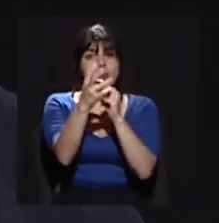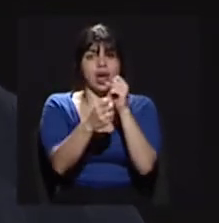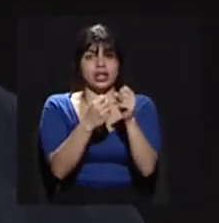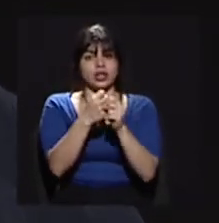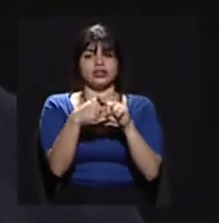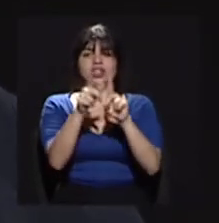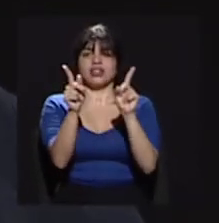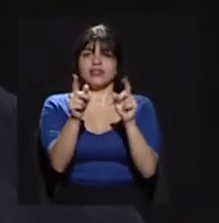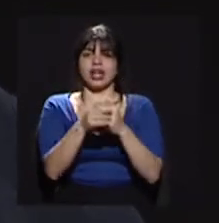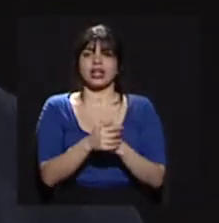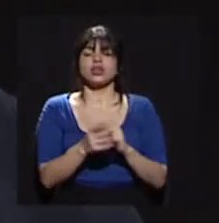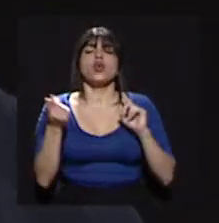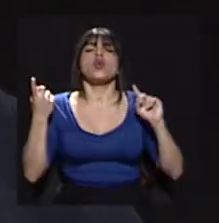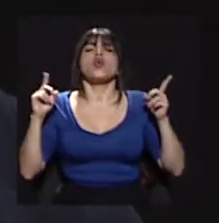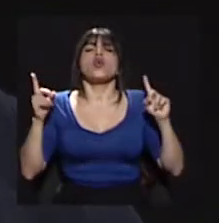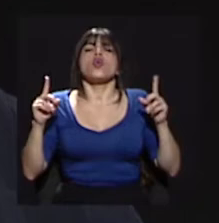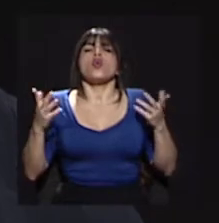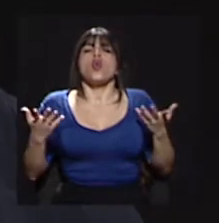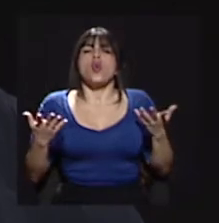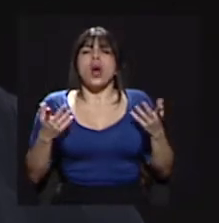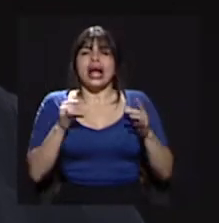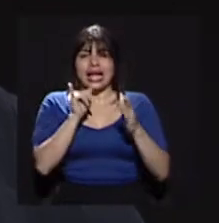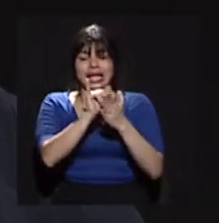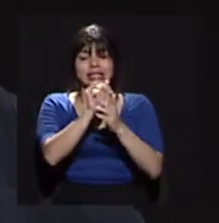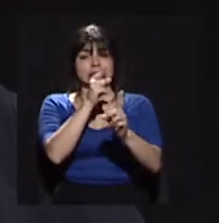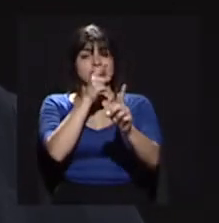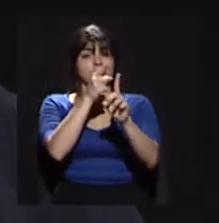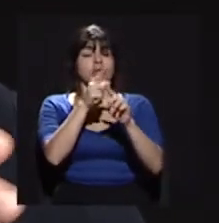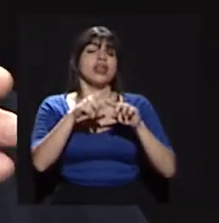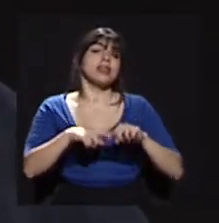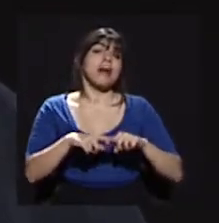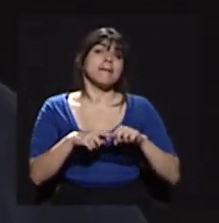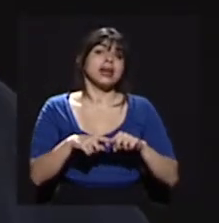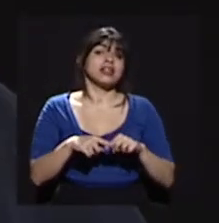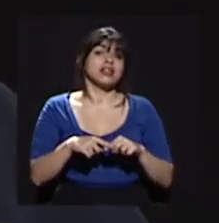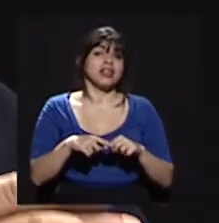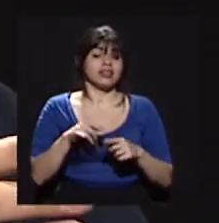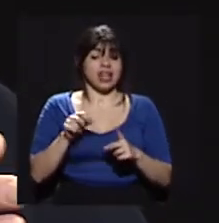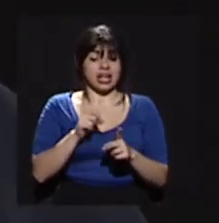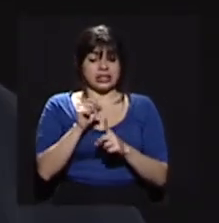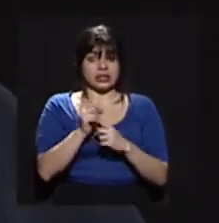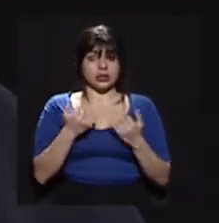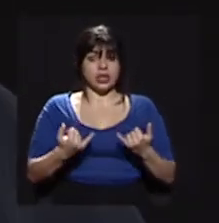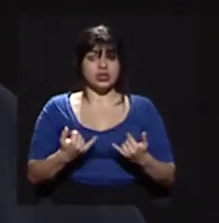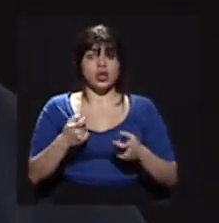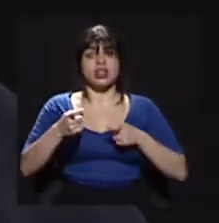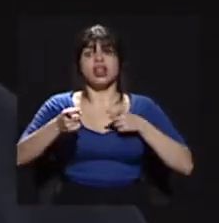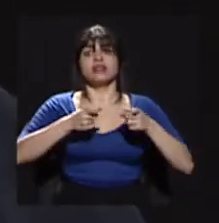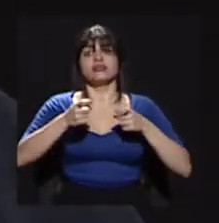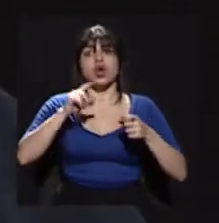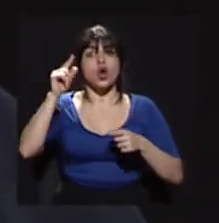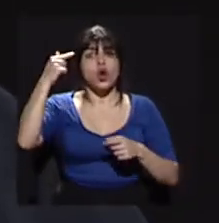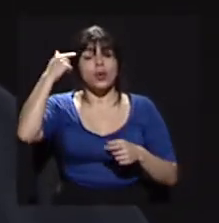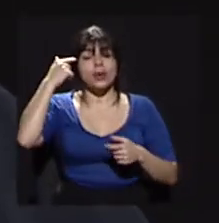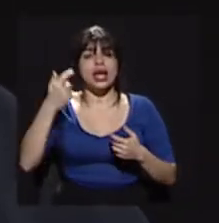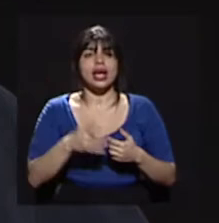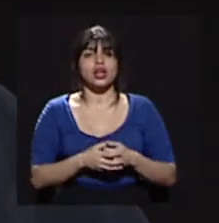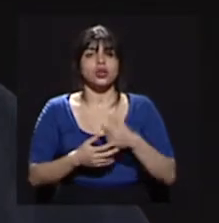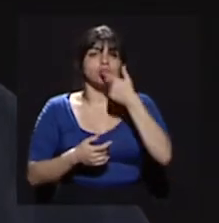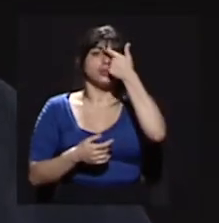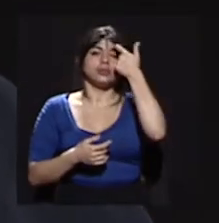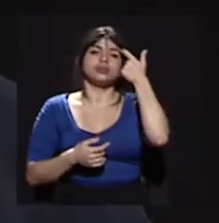cuál va a ser ese punto dependerá mucho de estas circunstancias y de la administración del gobierno